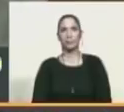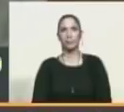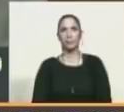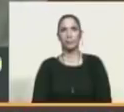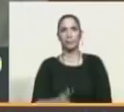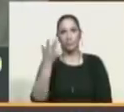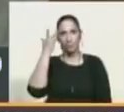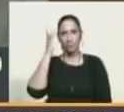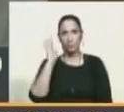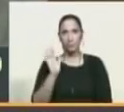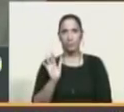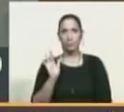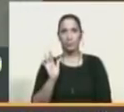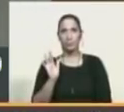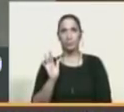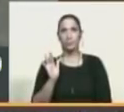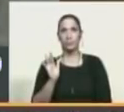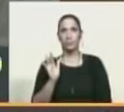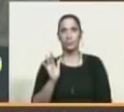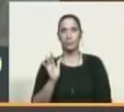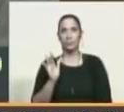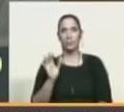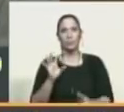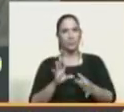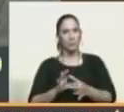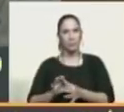Creo que lo coherente